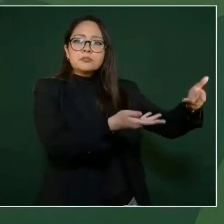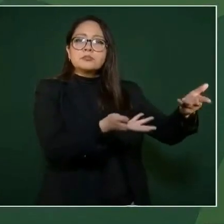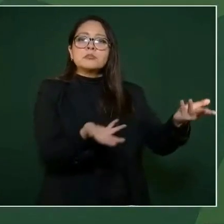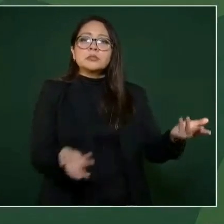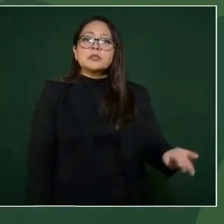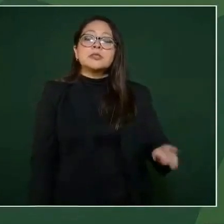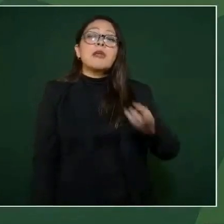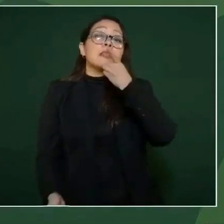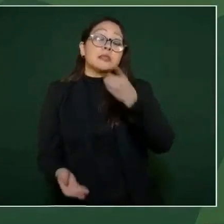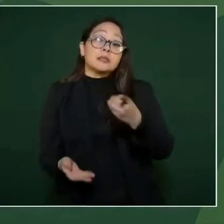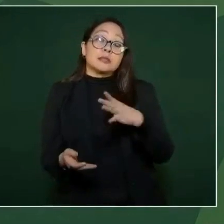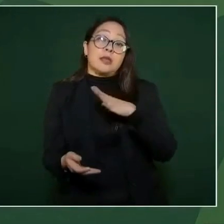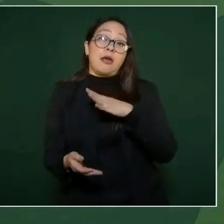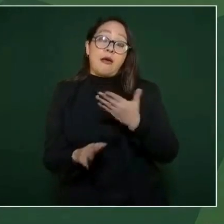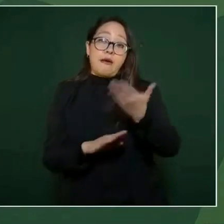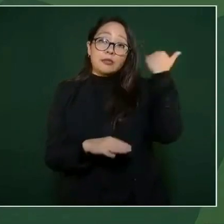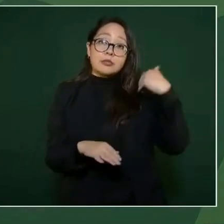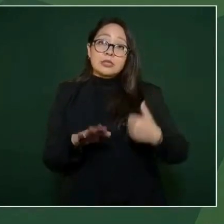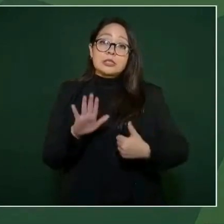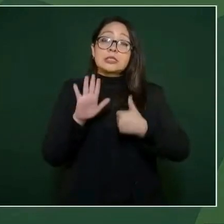declara de que habían 6